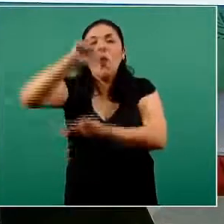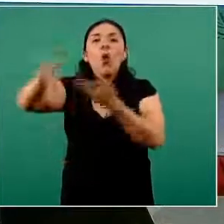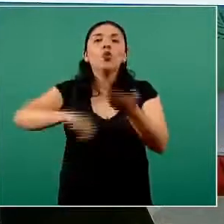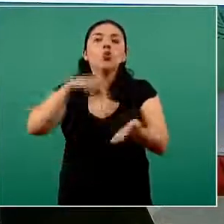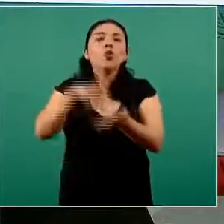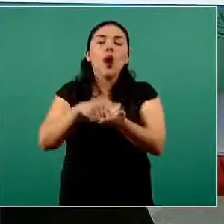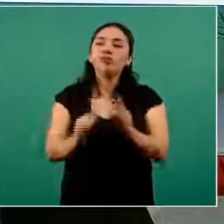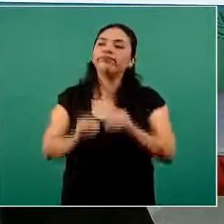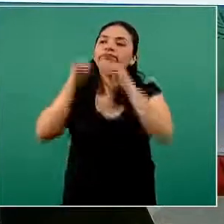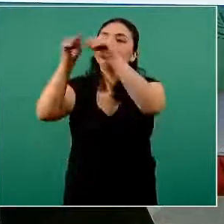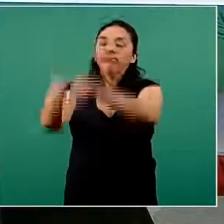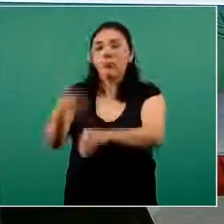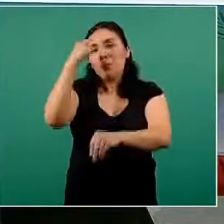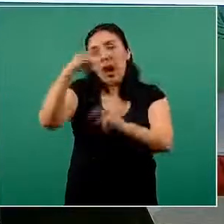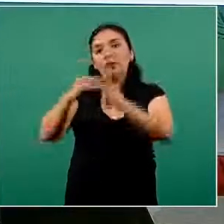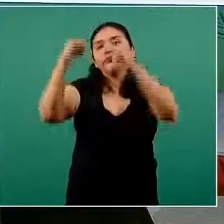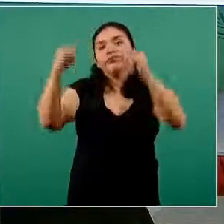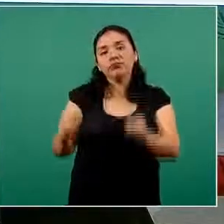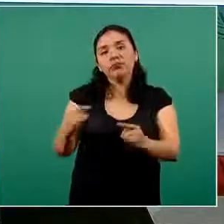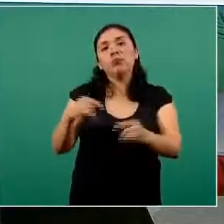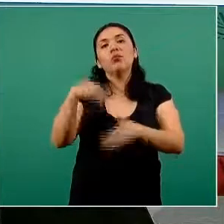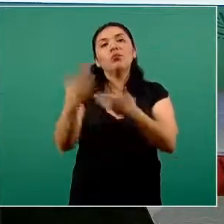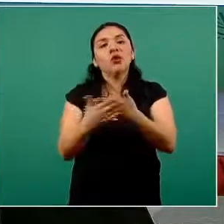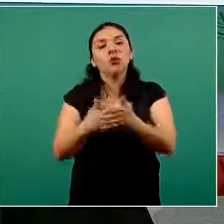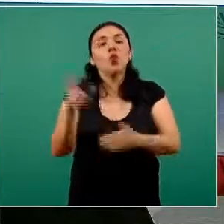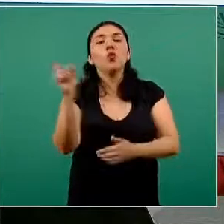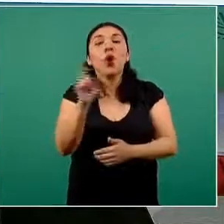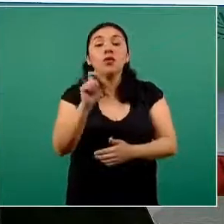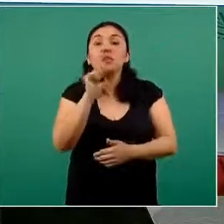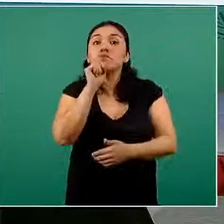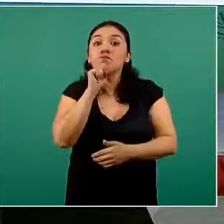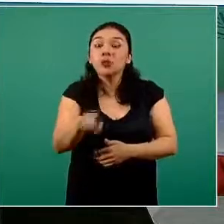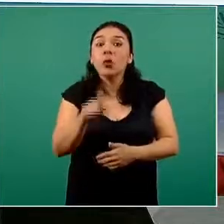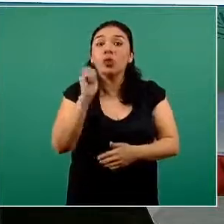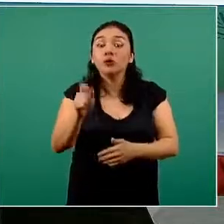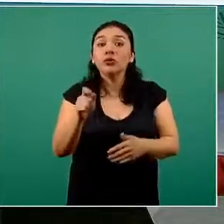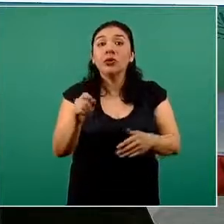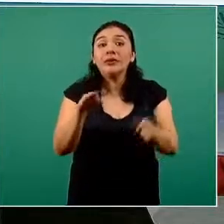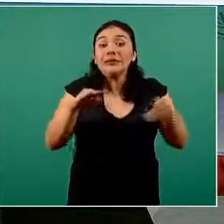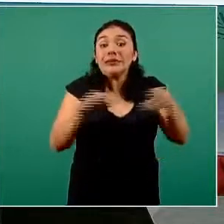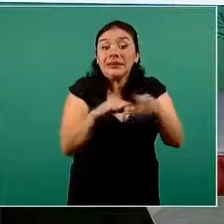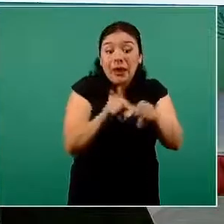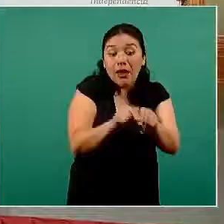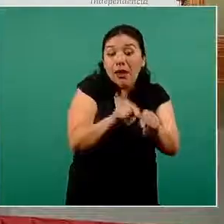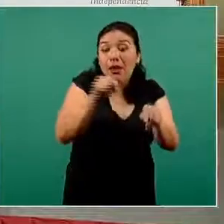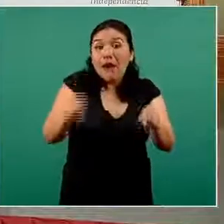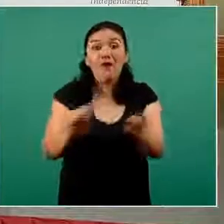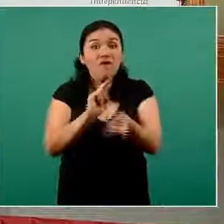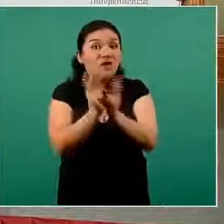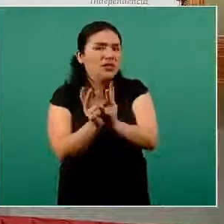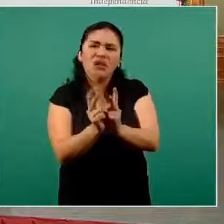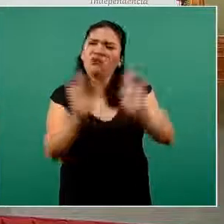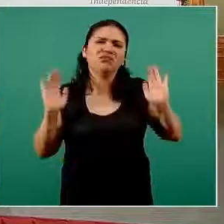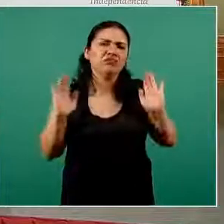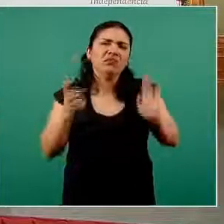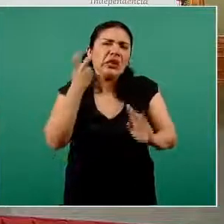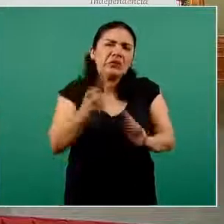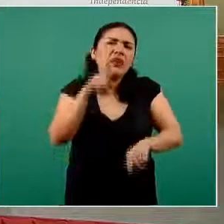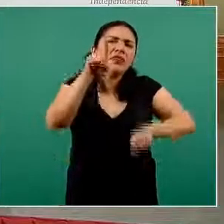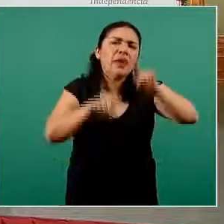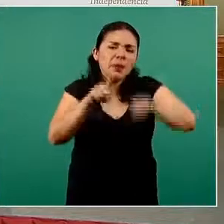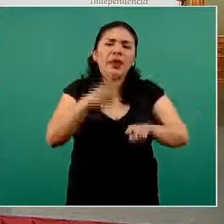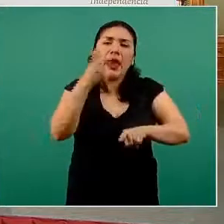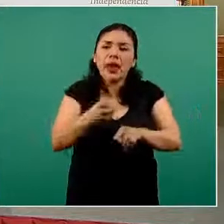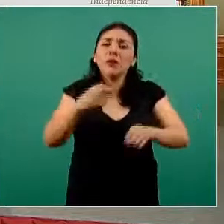al otro municipio al que le corresponde, que no necesariamente es el que está inmediatamente vecino. Y así vamos